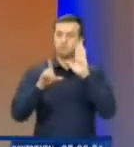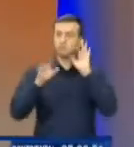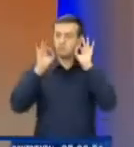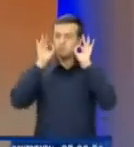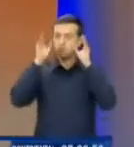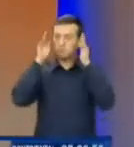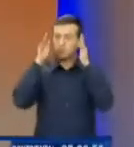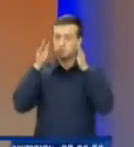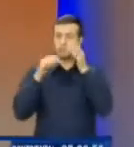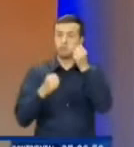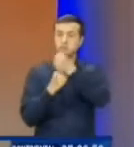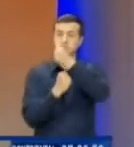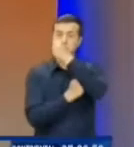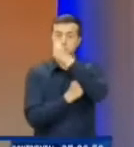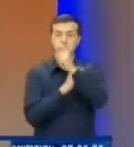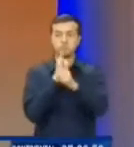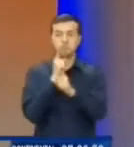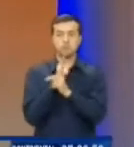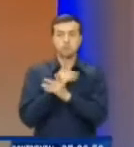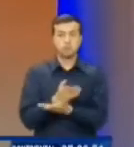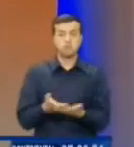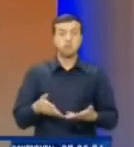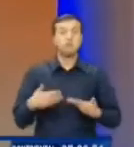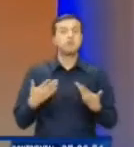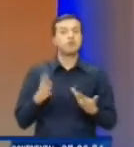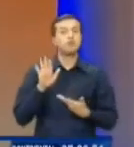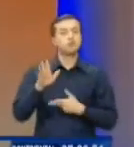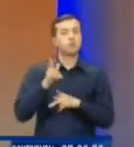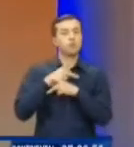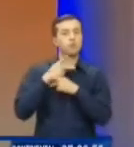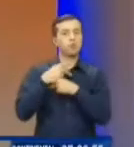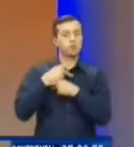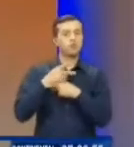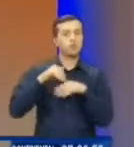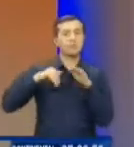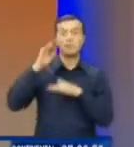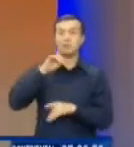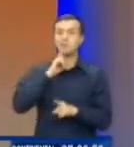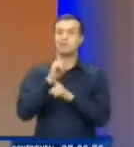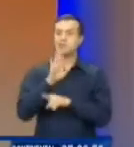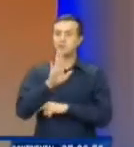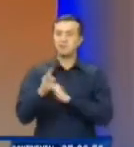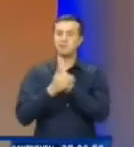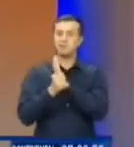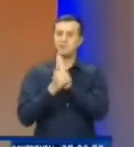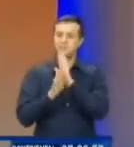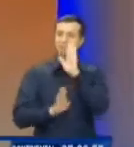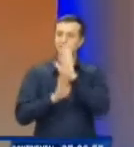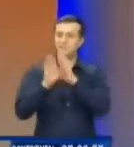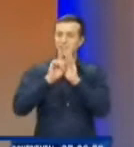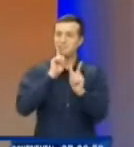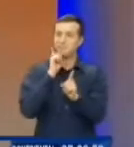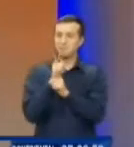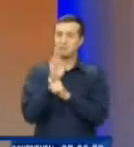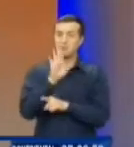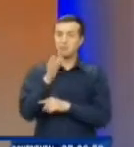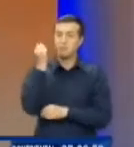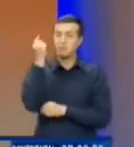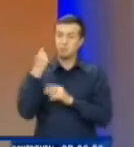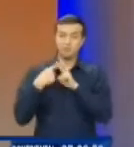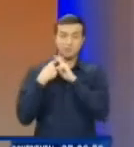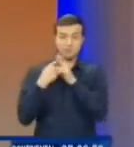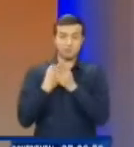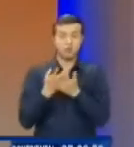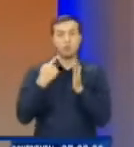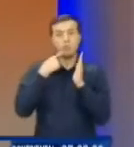que fortalezca la posibilidad de producción que fortalezca la capacitación que fortalezca el crédito uno de